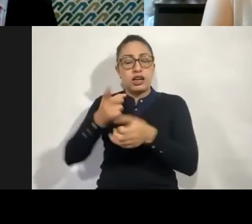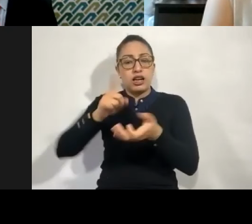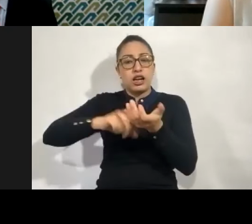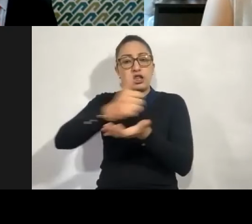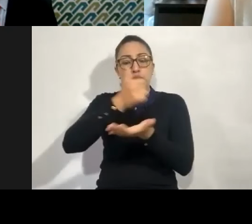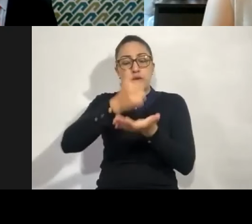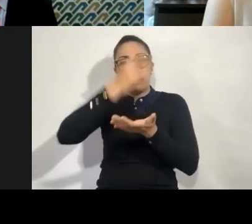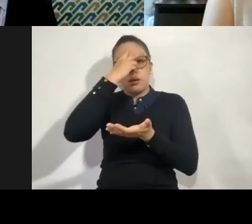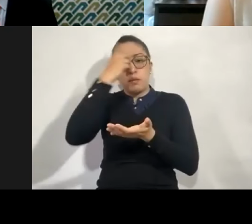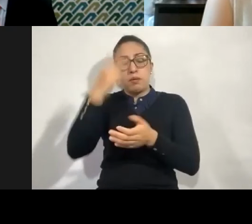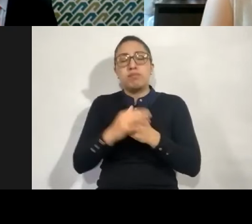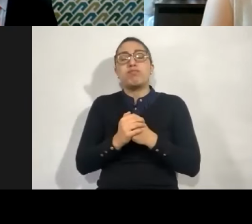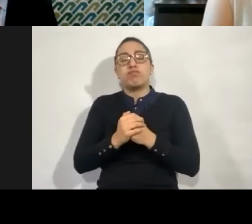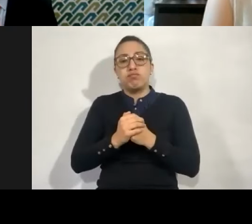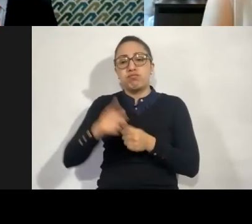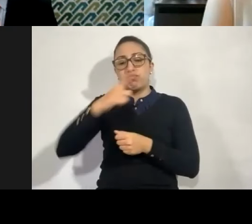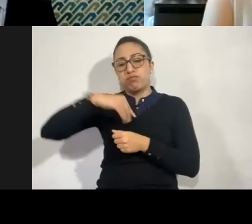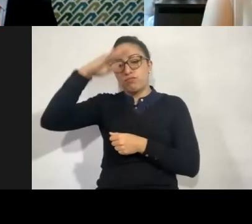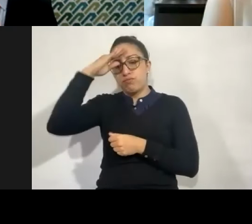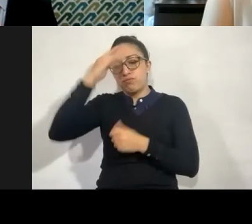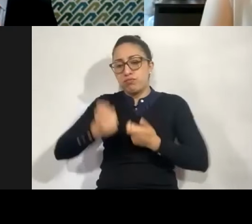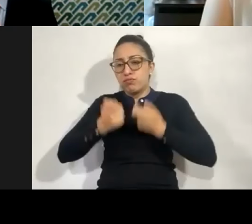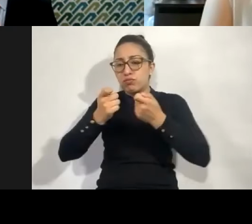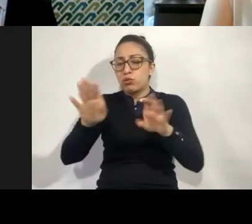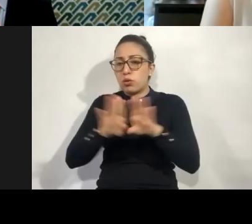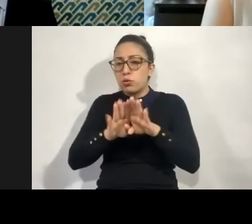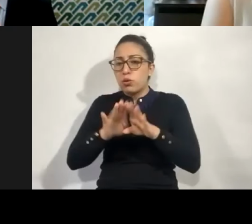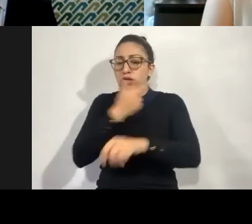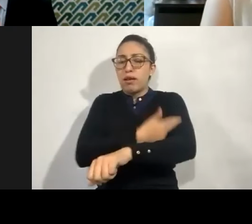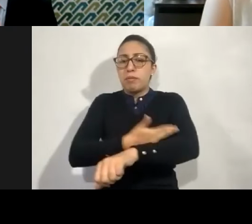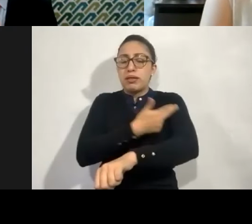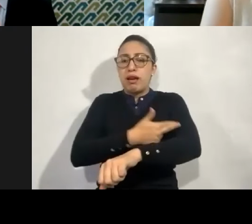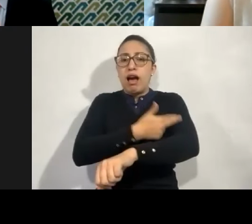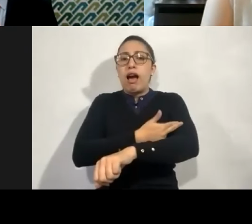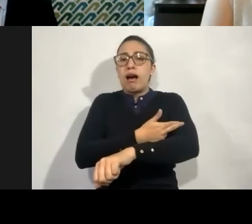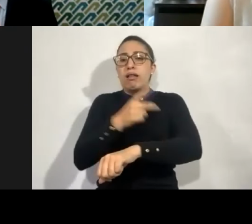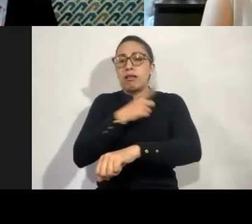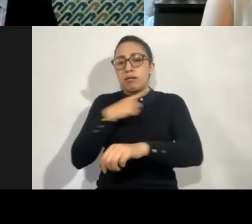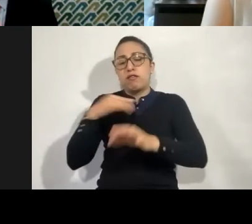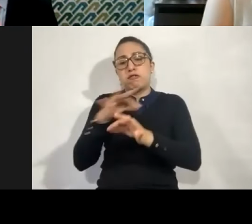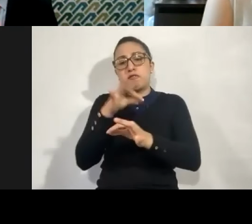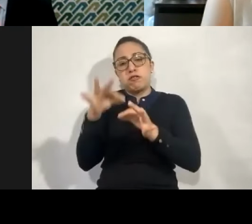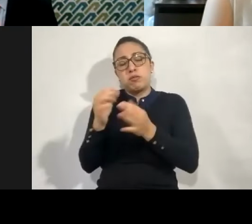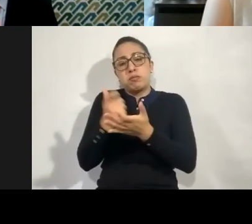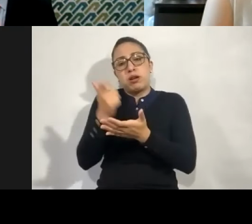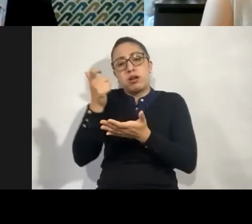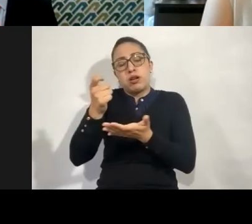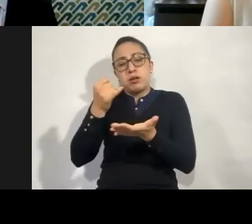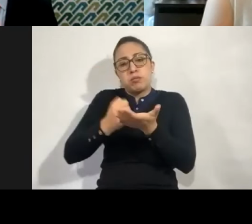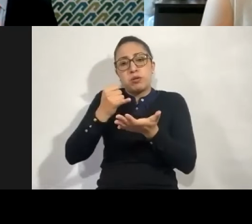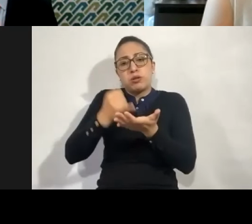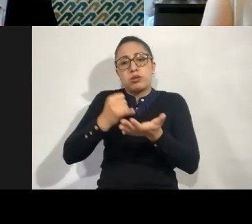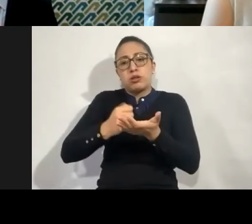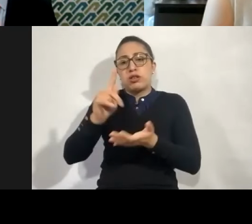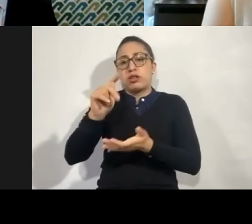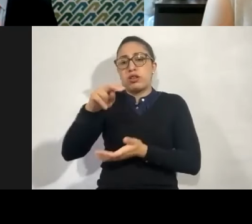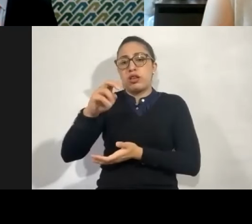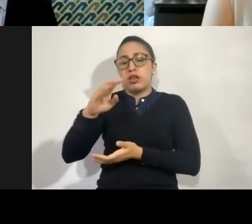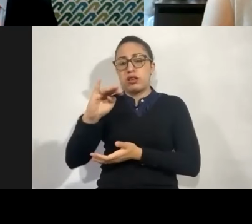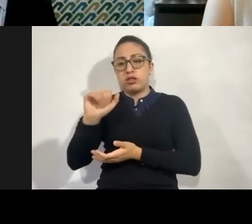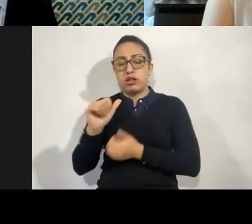esquema que facilite en realidad el cumplimiento de estas obligaciones. Es decir, todavía en este año, si